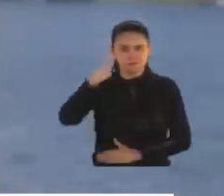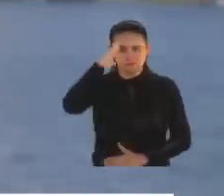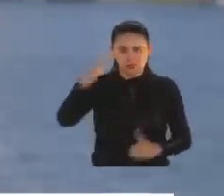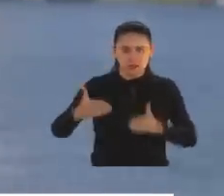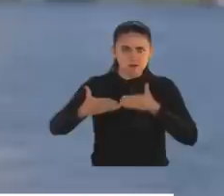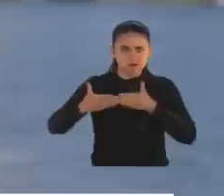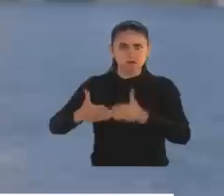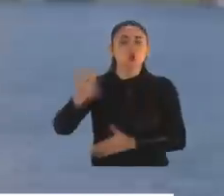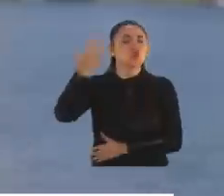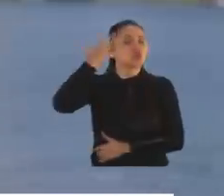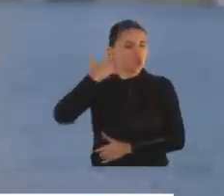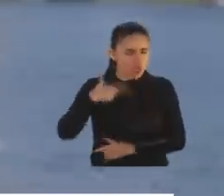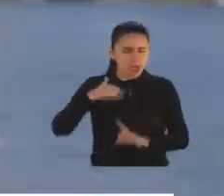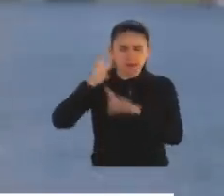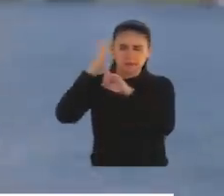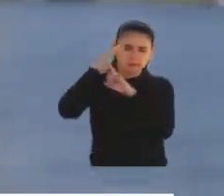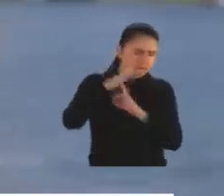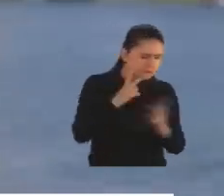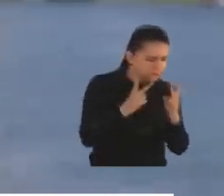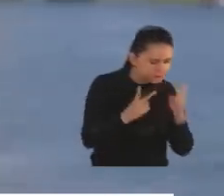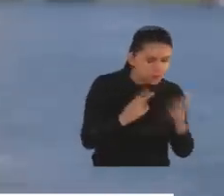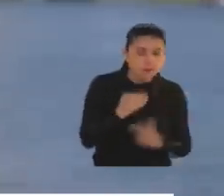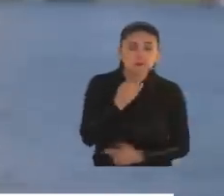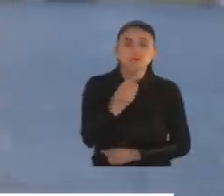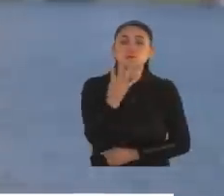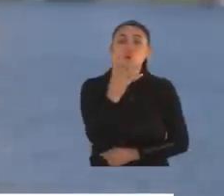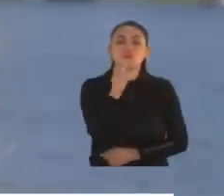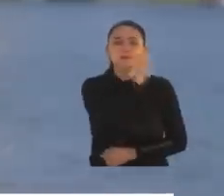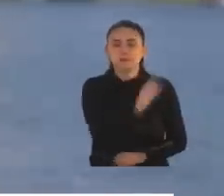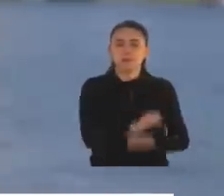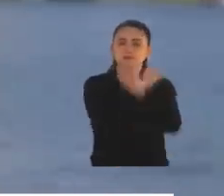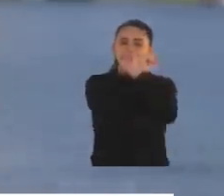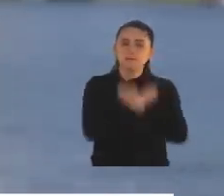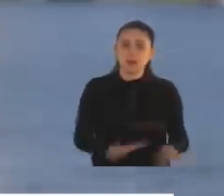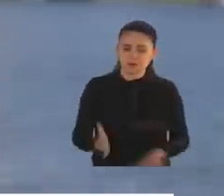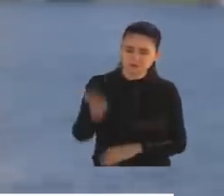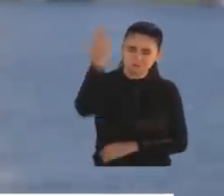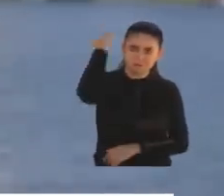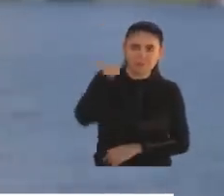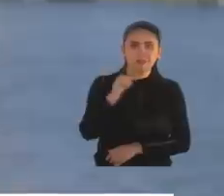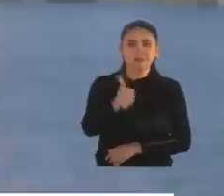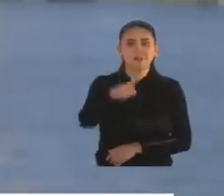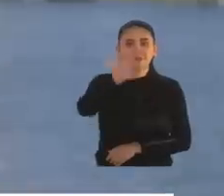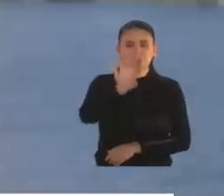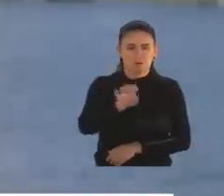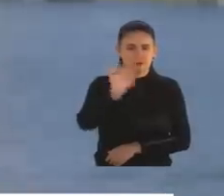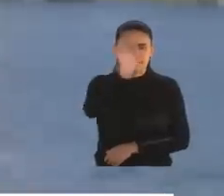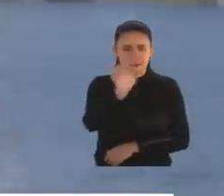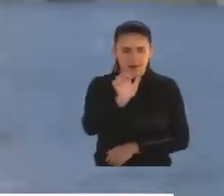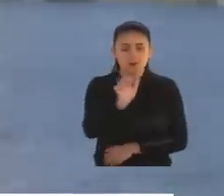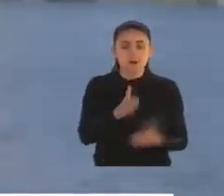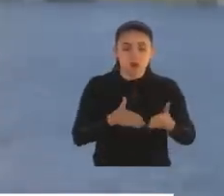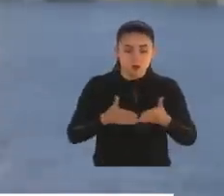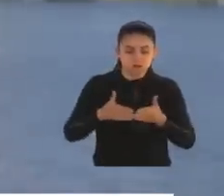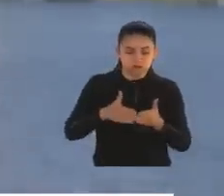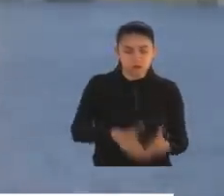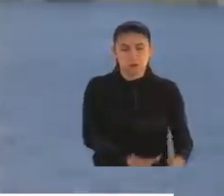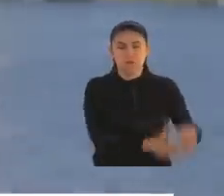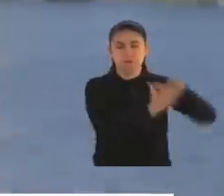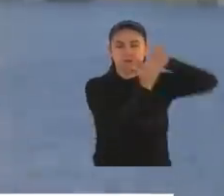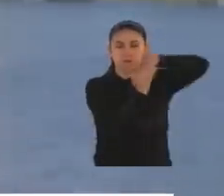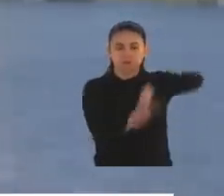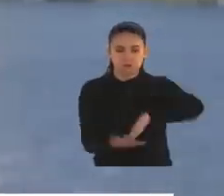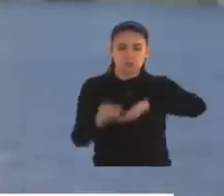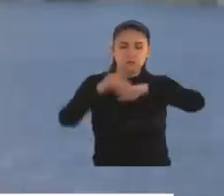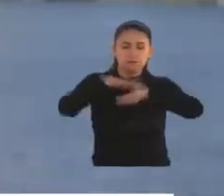con las labores para intentar encontrar las 4 personas que están desaparecidas desde el pasado 19 de enero, cuando la embarcación naufragó cerca